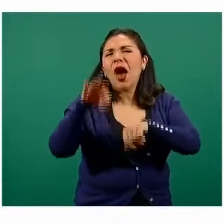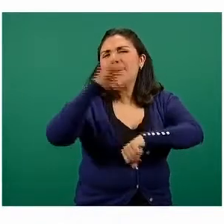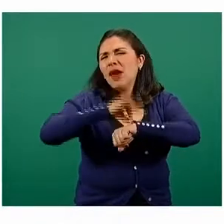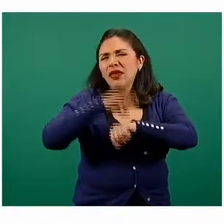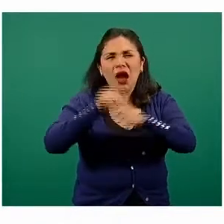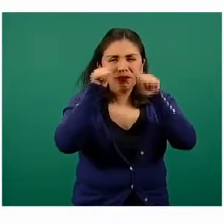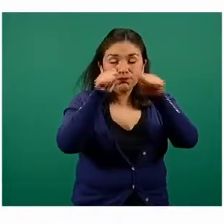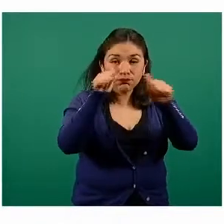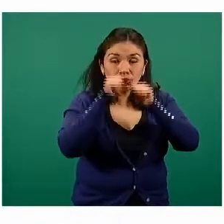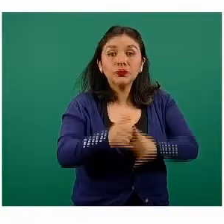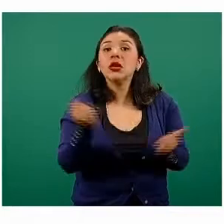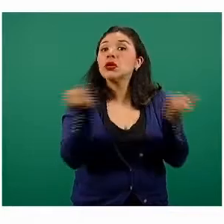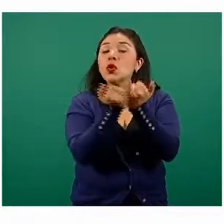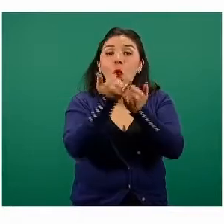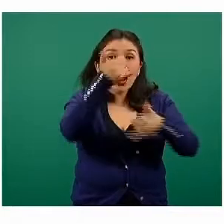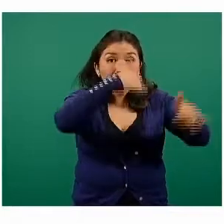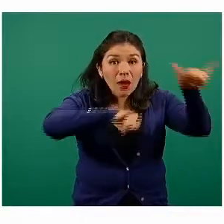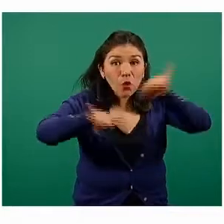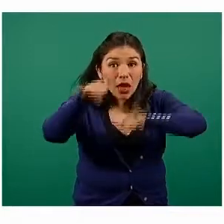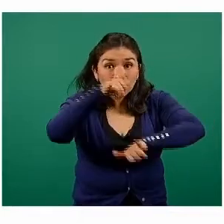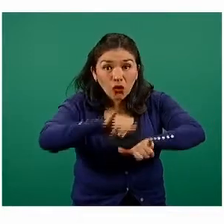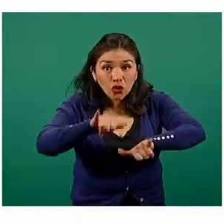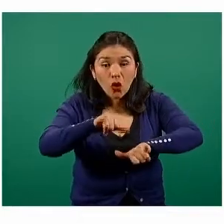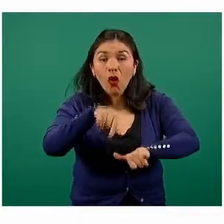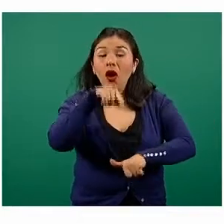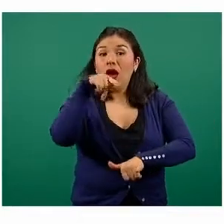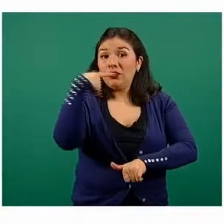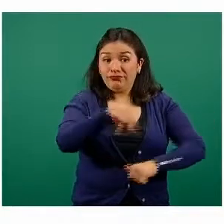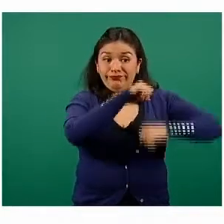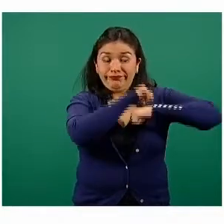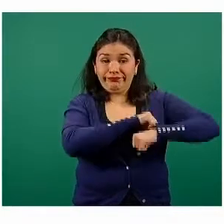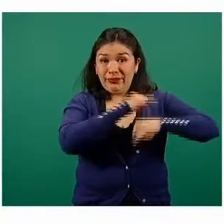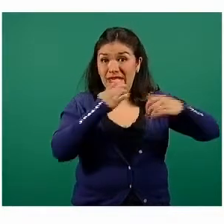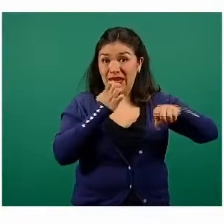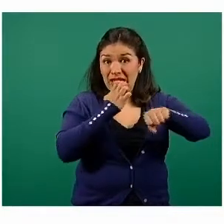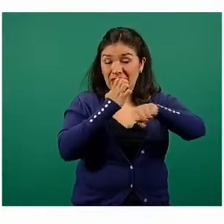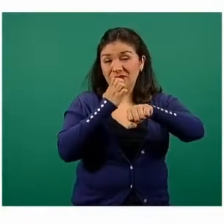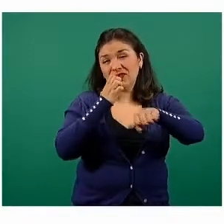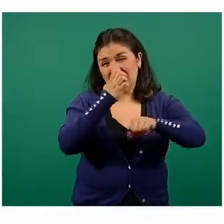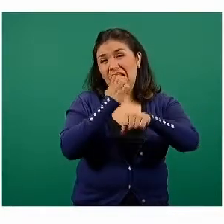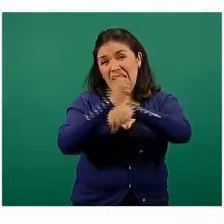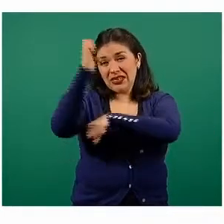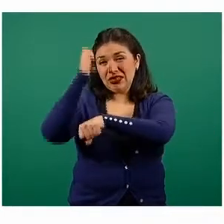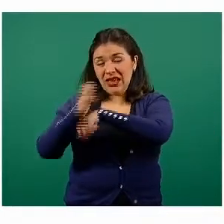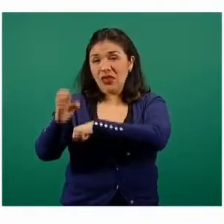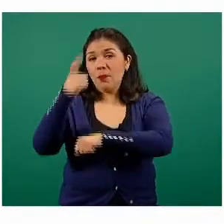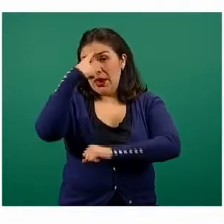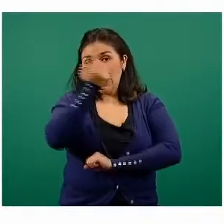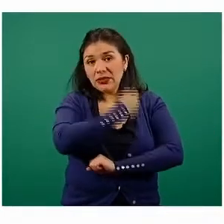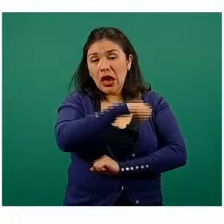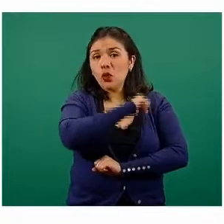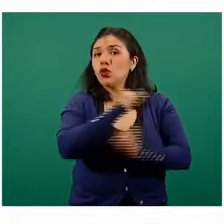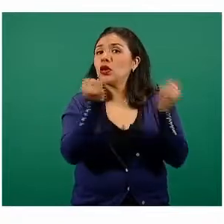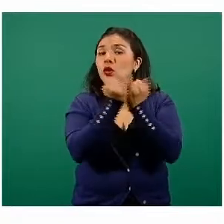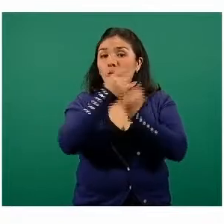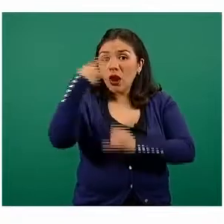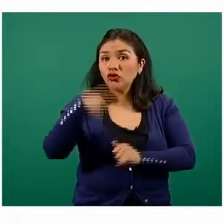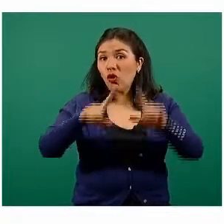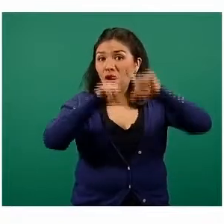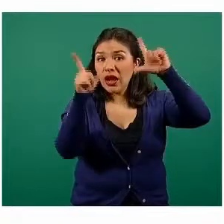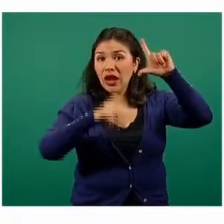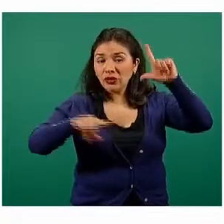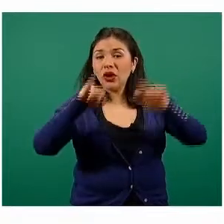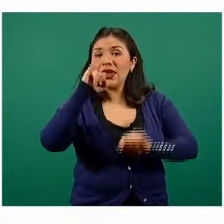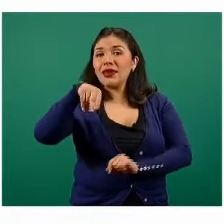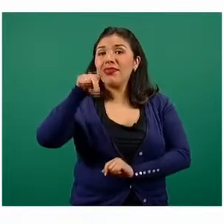médicas, también los laboratorios estatales de salud pública y en nuestro propio Laboratorio Nacional de Referencia,